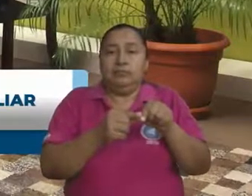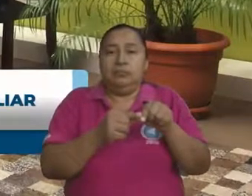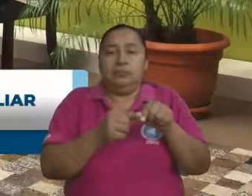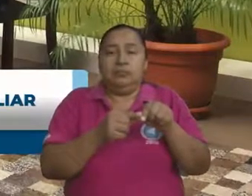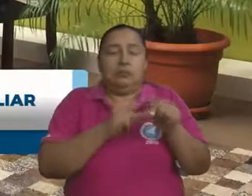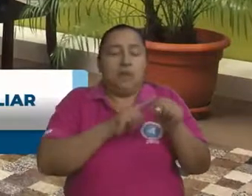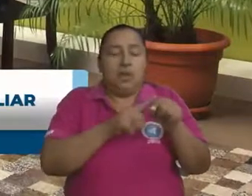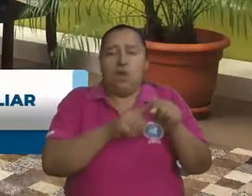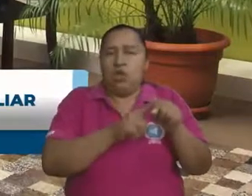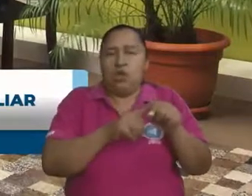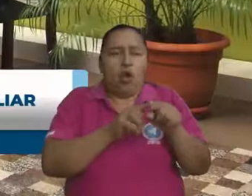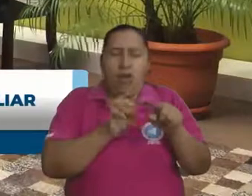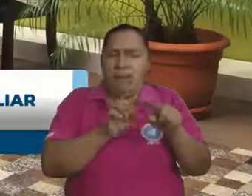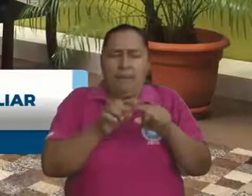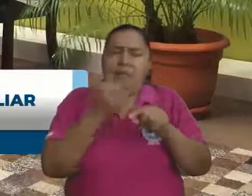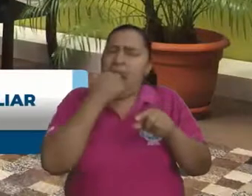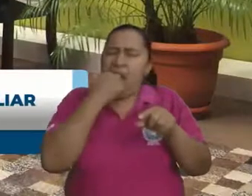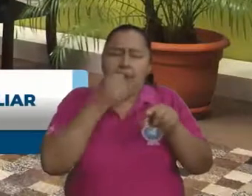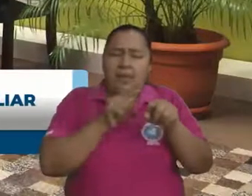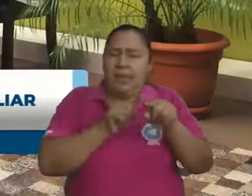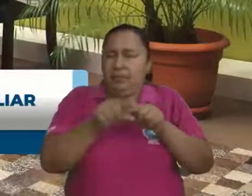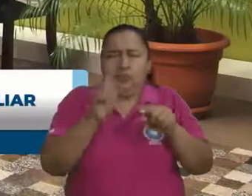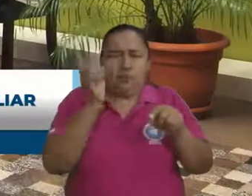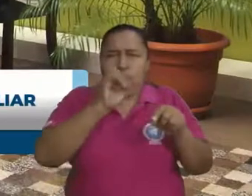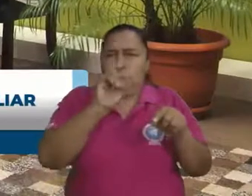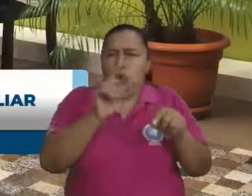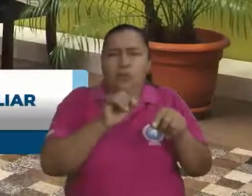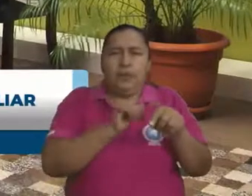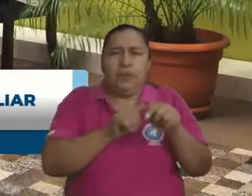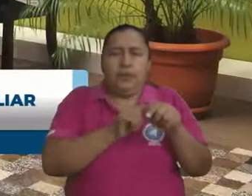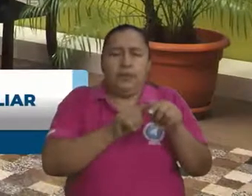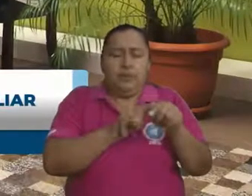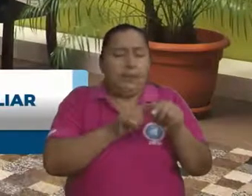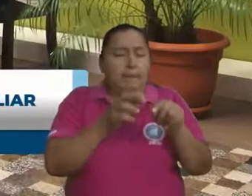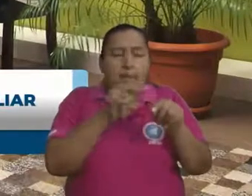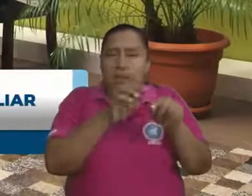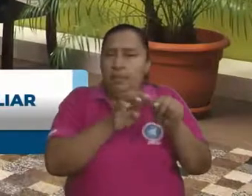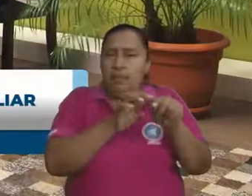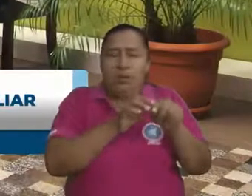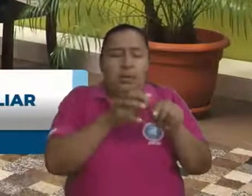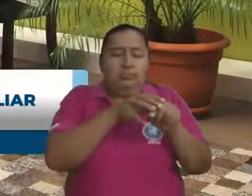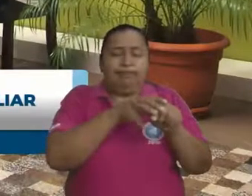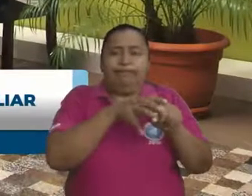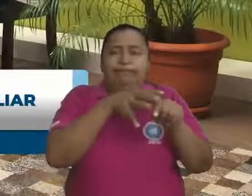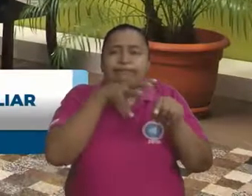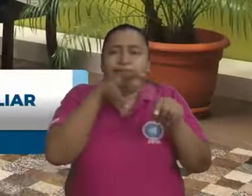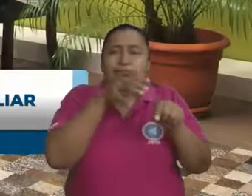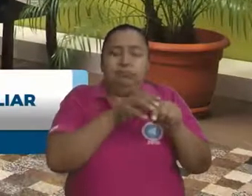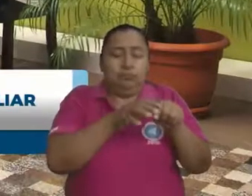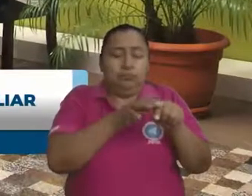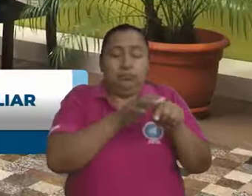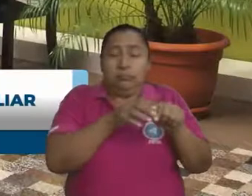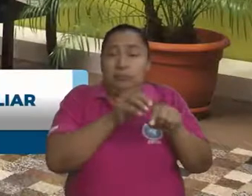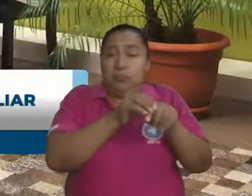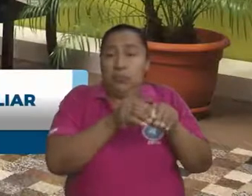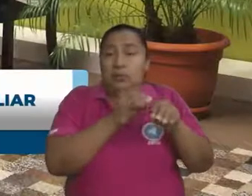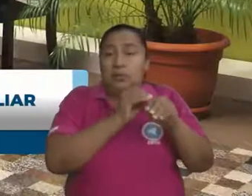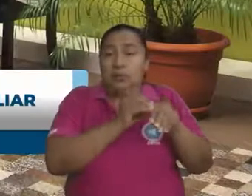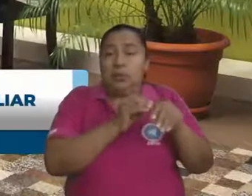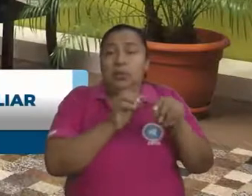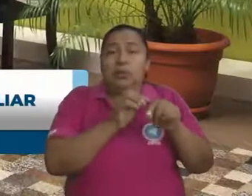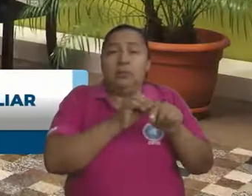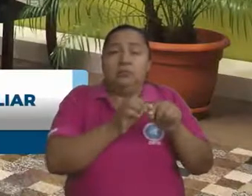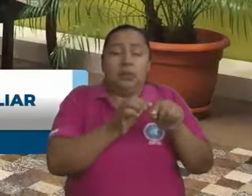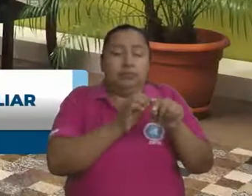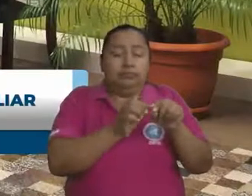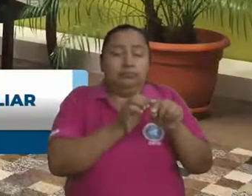La irritación no necesariamente tiene que ser con filo la piedra. La misma irritación, el contacto que existe entre la vesícula y la piedra